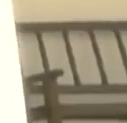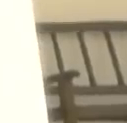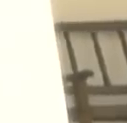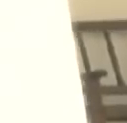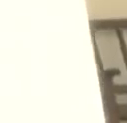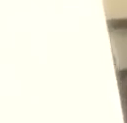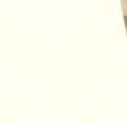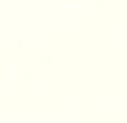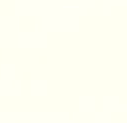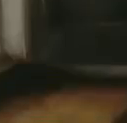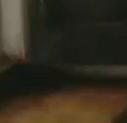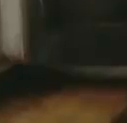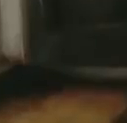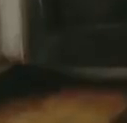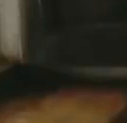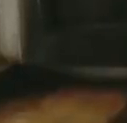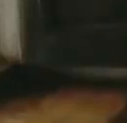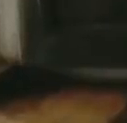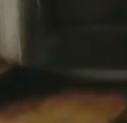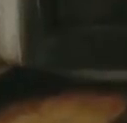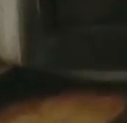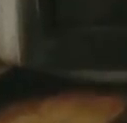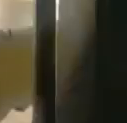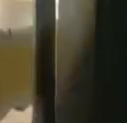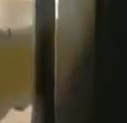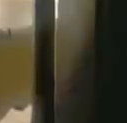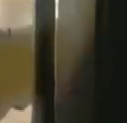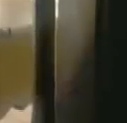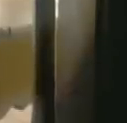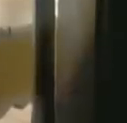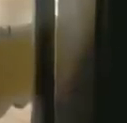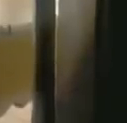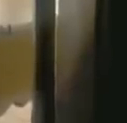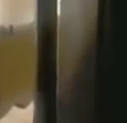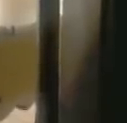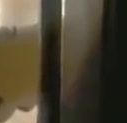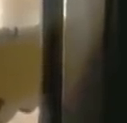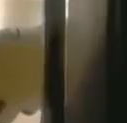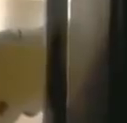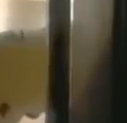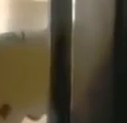la victoria siempre venceremos.